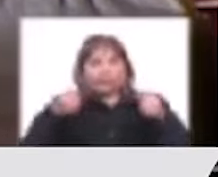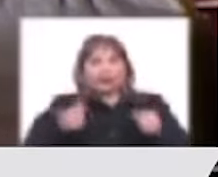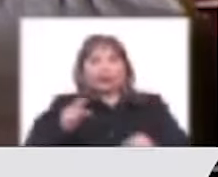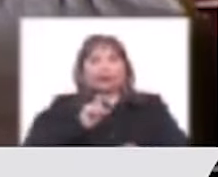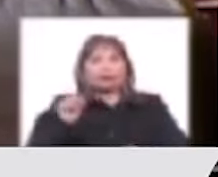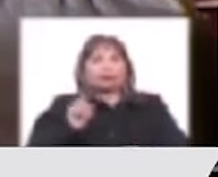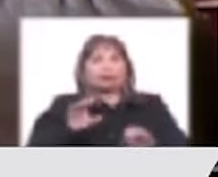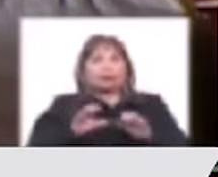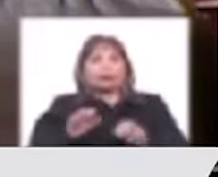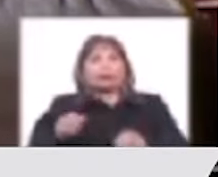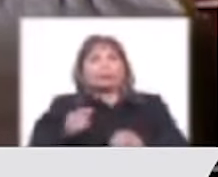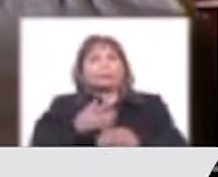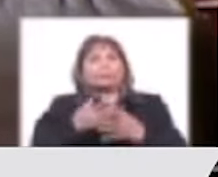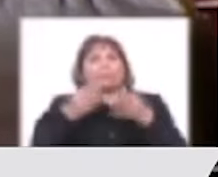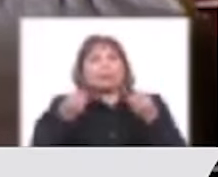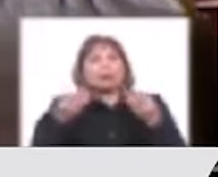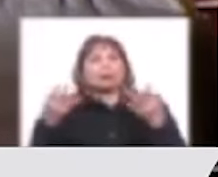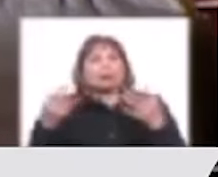nos genere mayor daño.